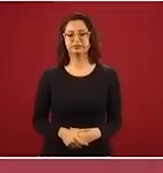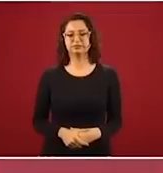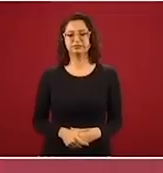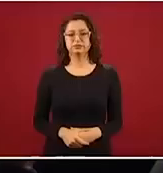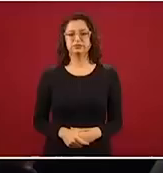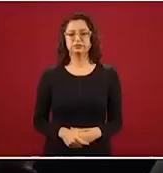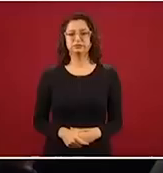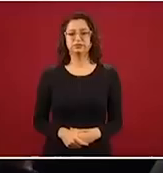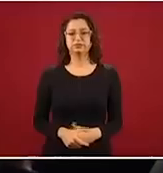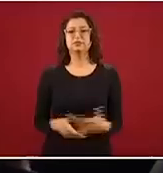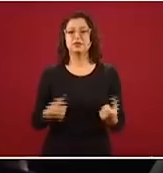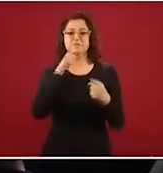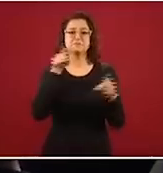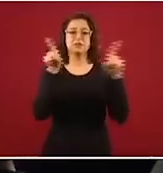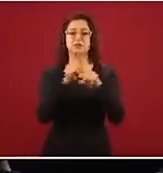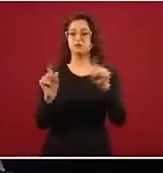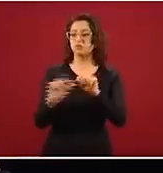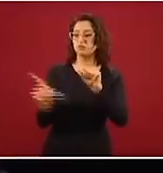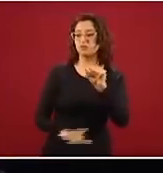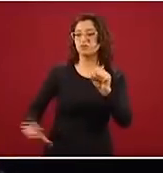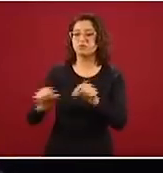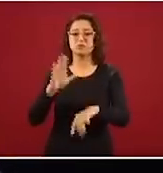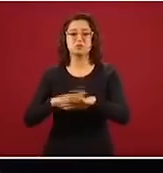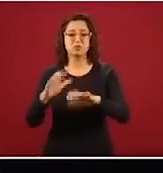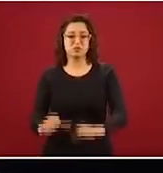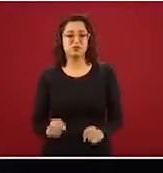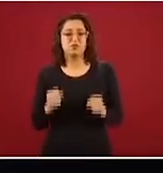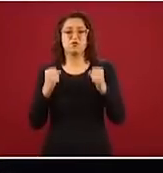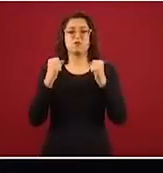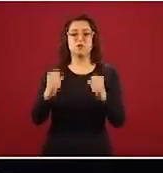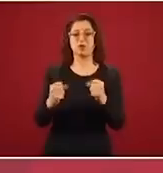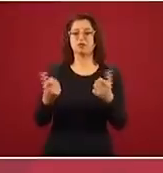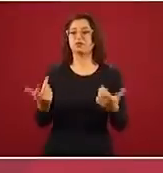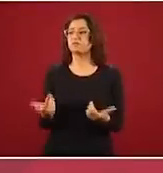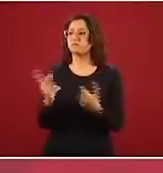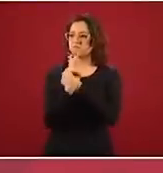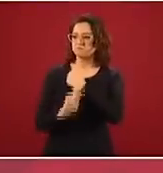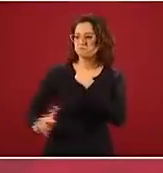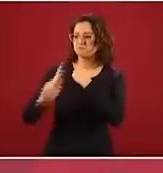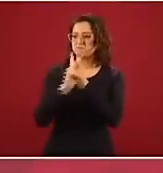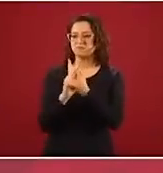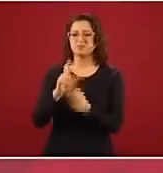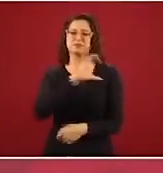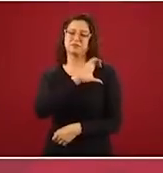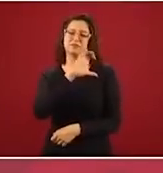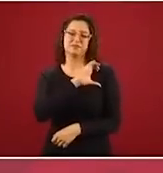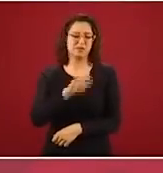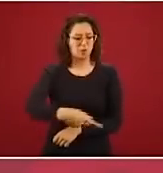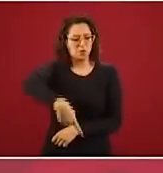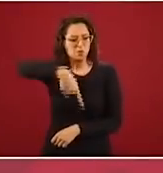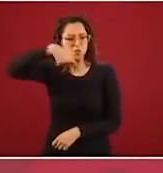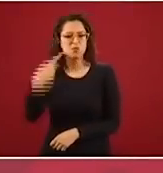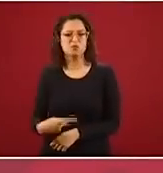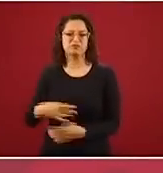fortalecen a México, se fortalece nuestro país, nuestro querido México, nuestra patria.